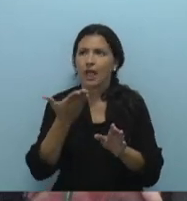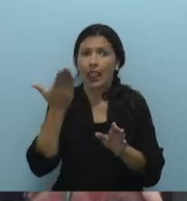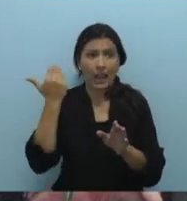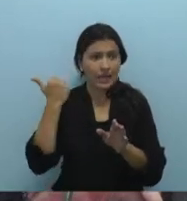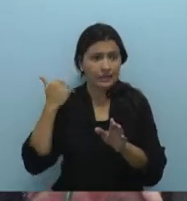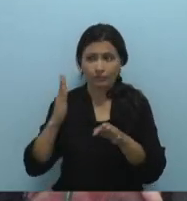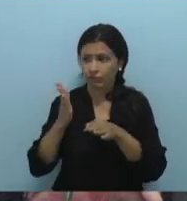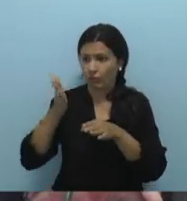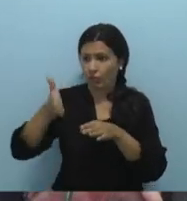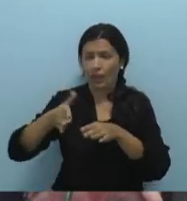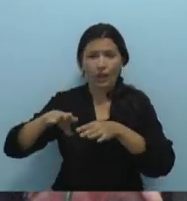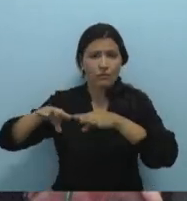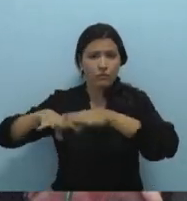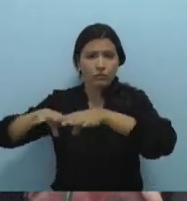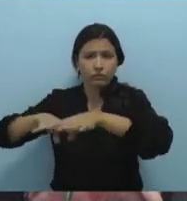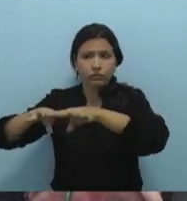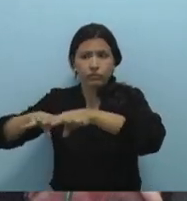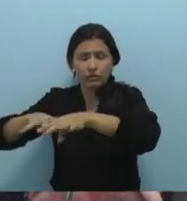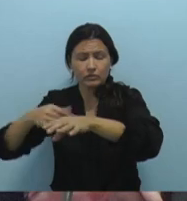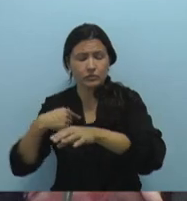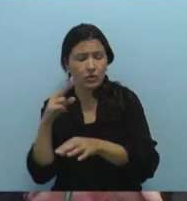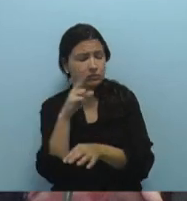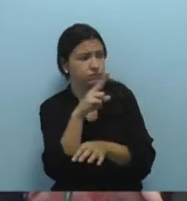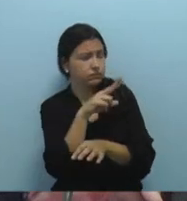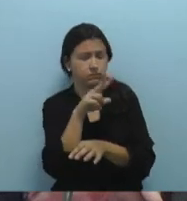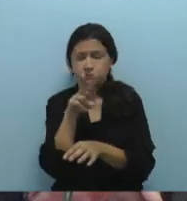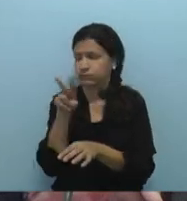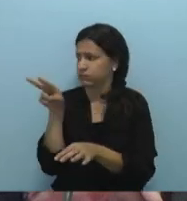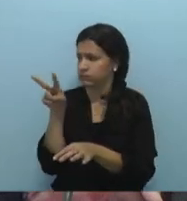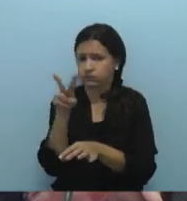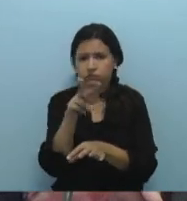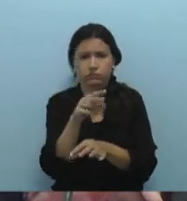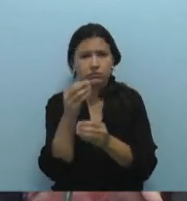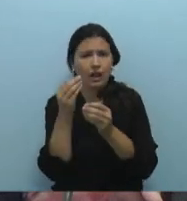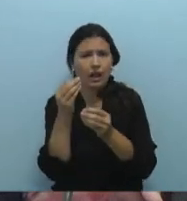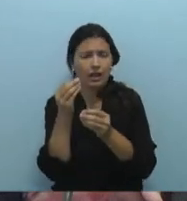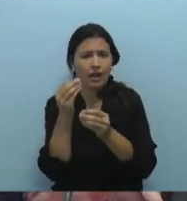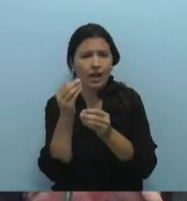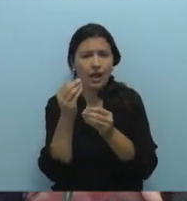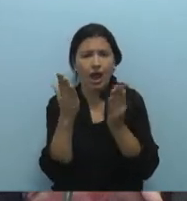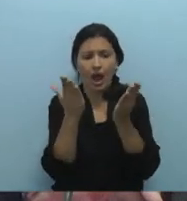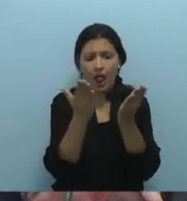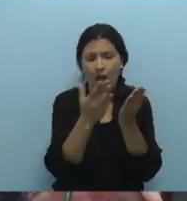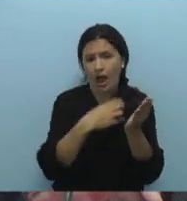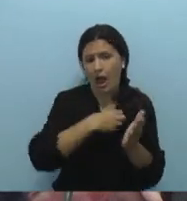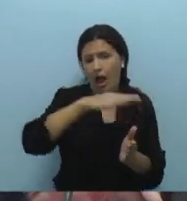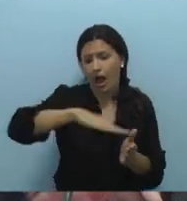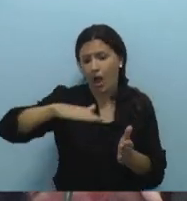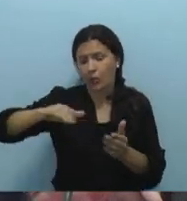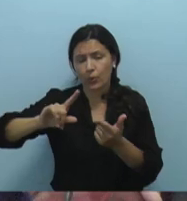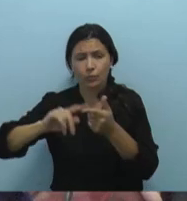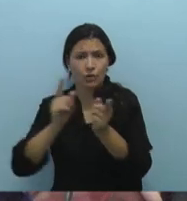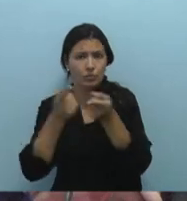y la verdad que lo que vi a mi alrededor fueron estudiantes, docentes, no docentes y